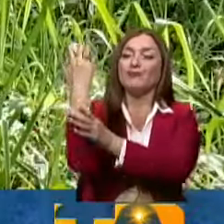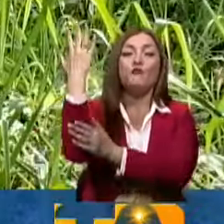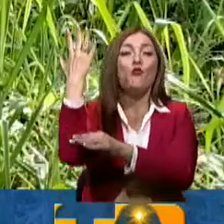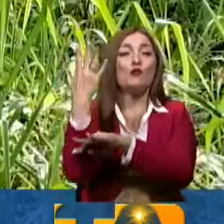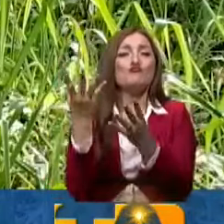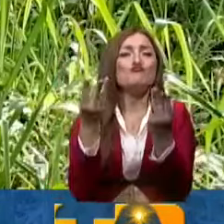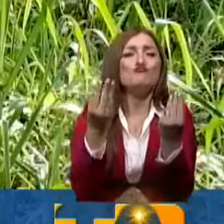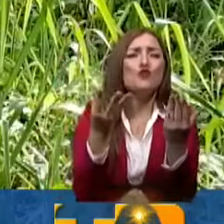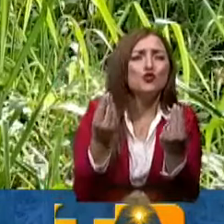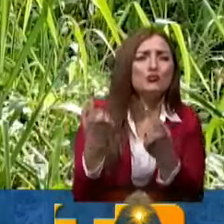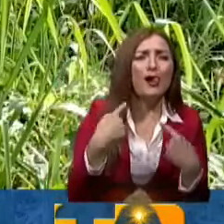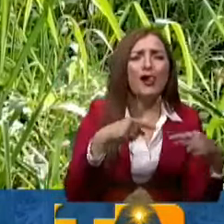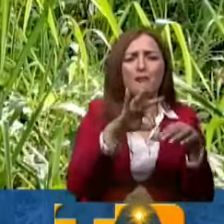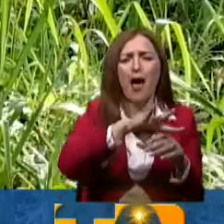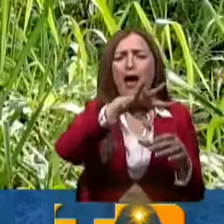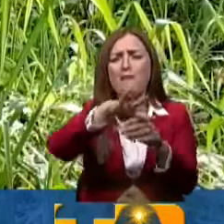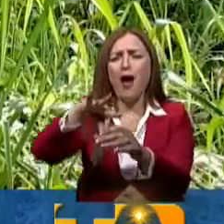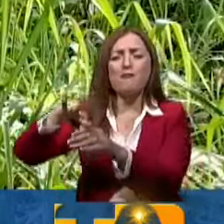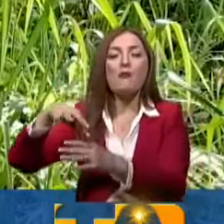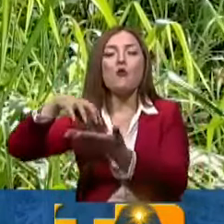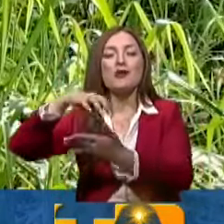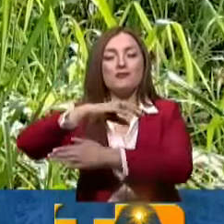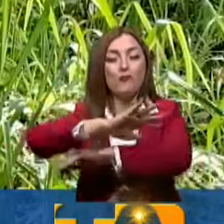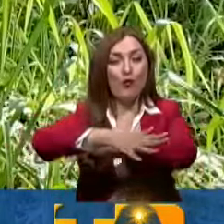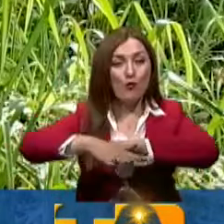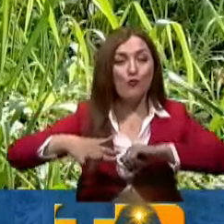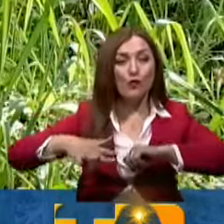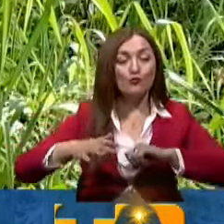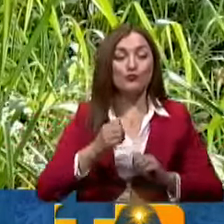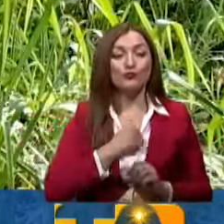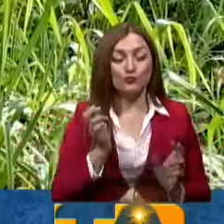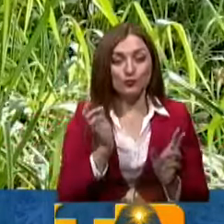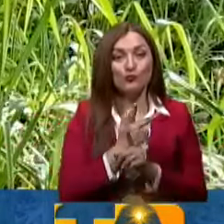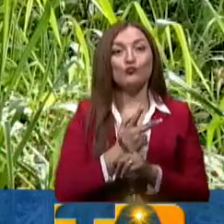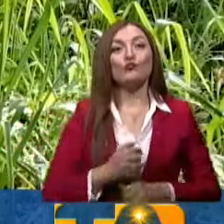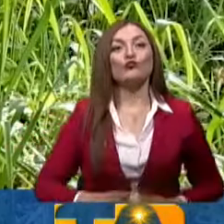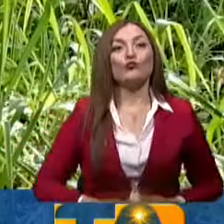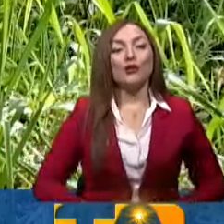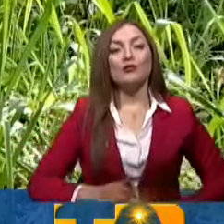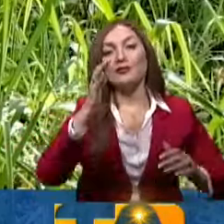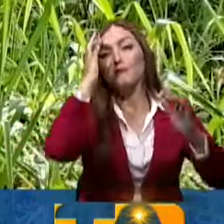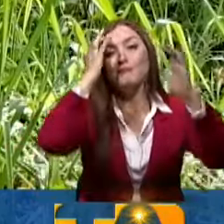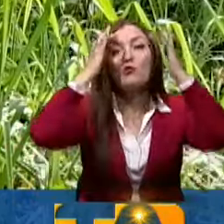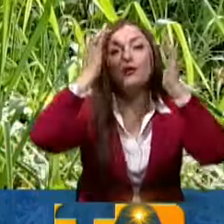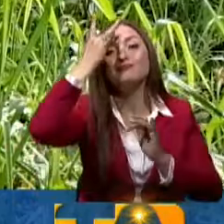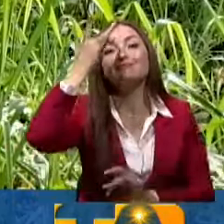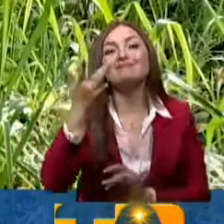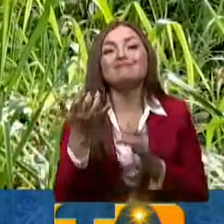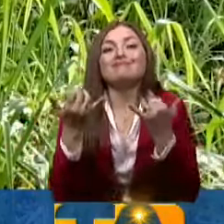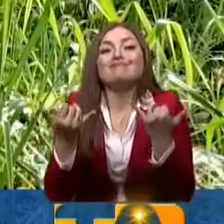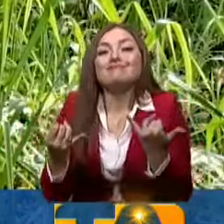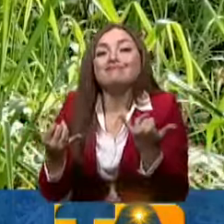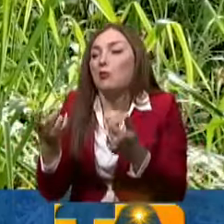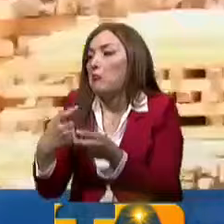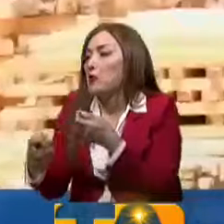Son decenas las hectáreas que se han cultivado en la provincia de Morona, Santiago. Los productores, sin embargo, se encuentran preocupados porque al momento no